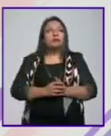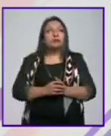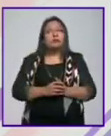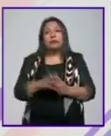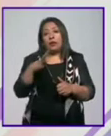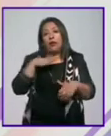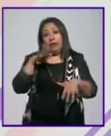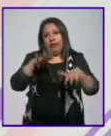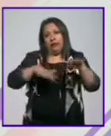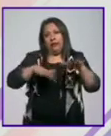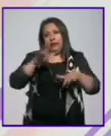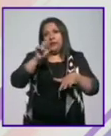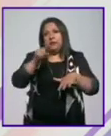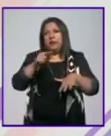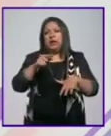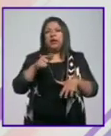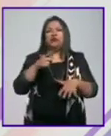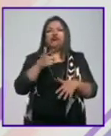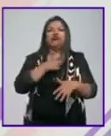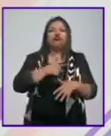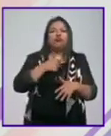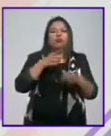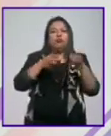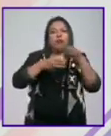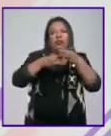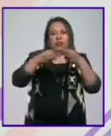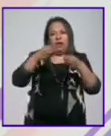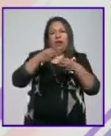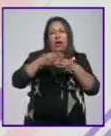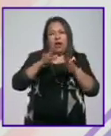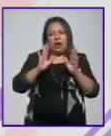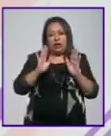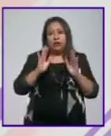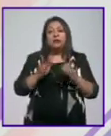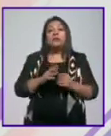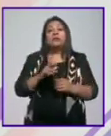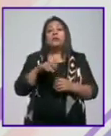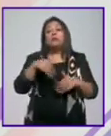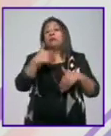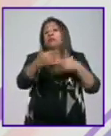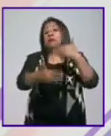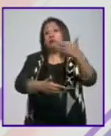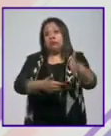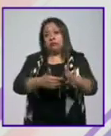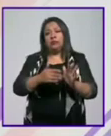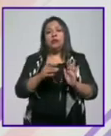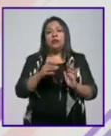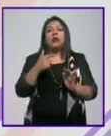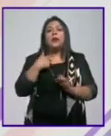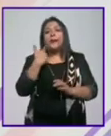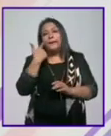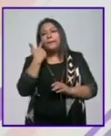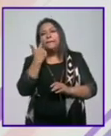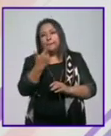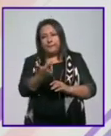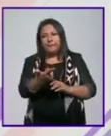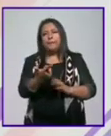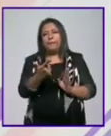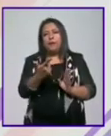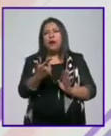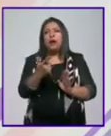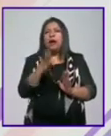A veces inclusive la misma sensualidad de los materiales. Y a través de ellos he visto